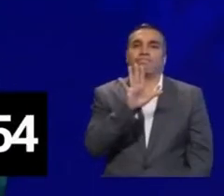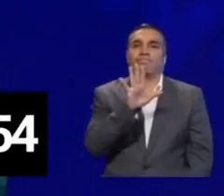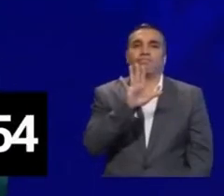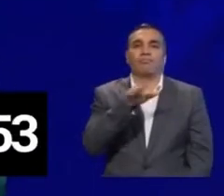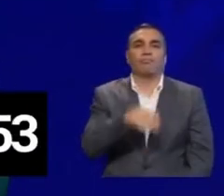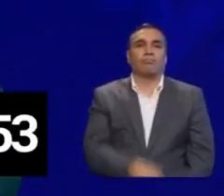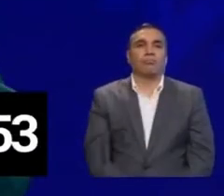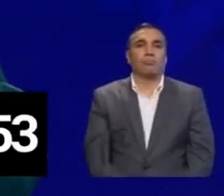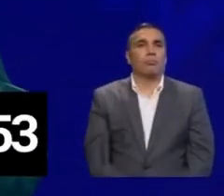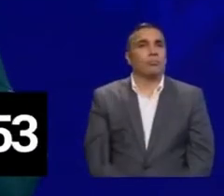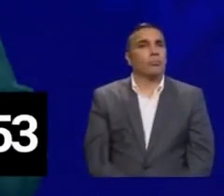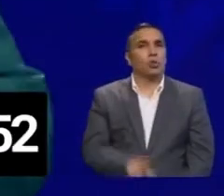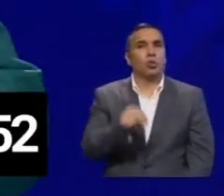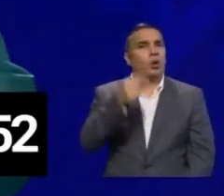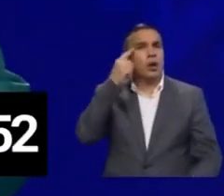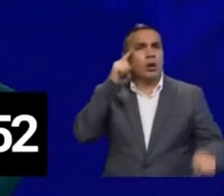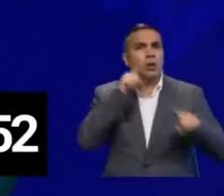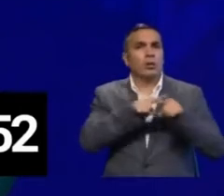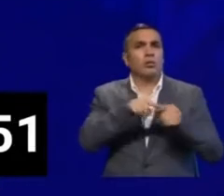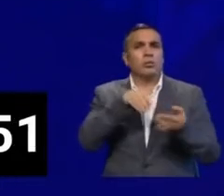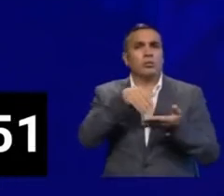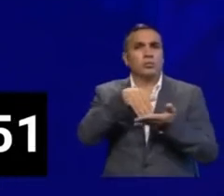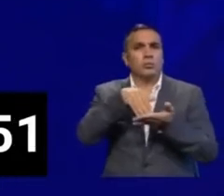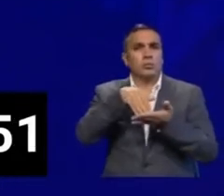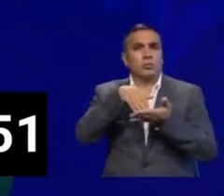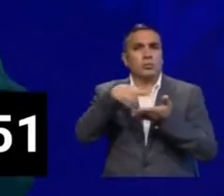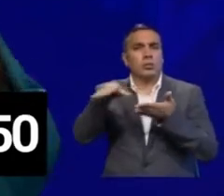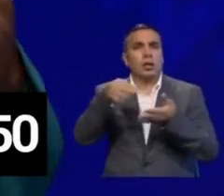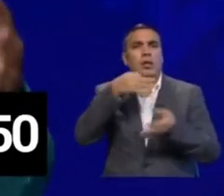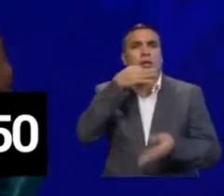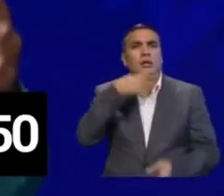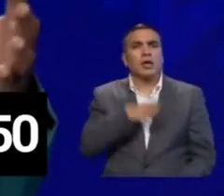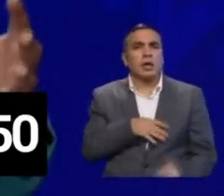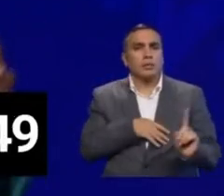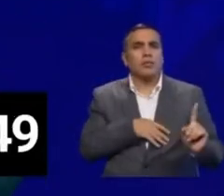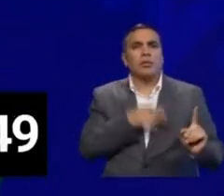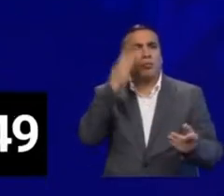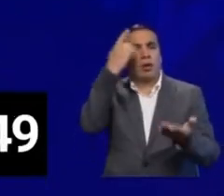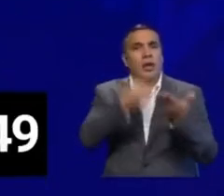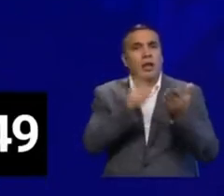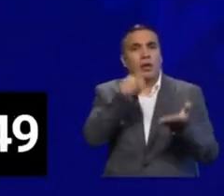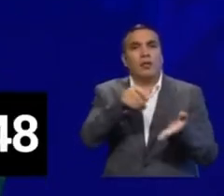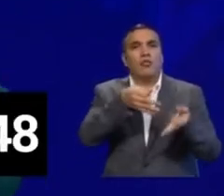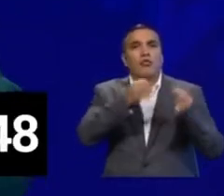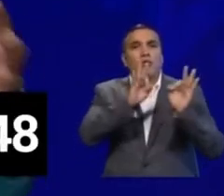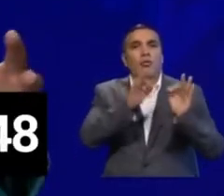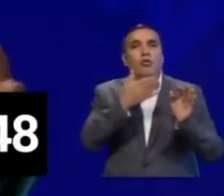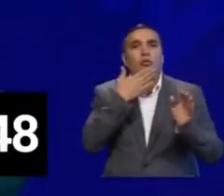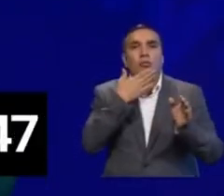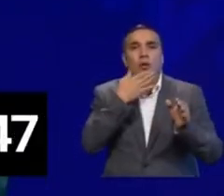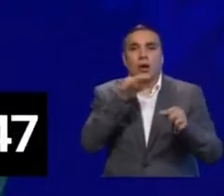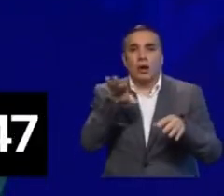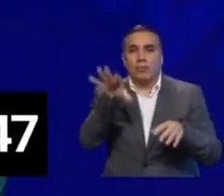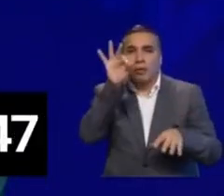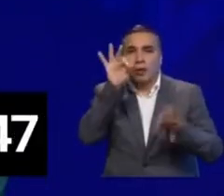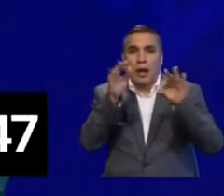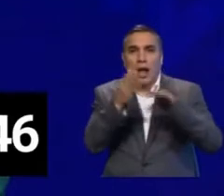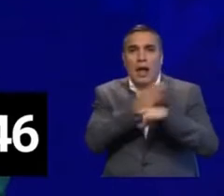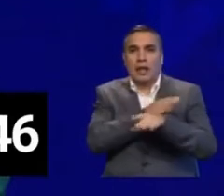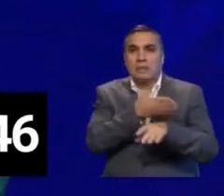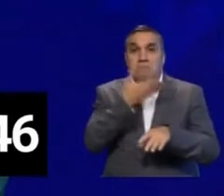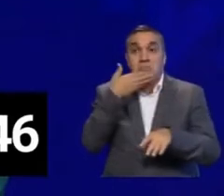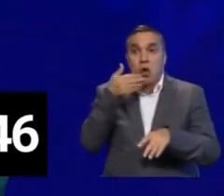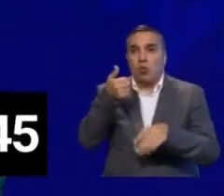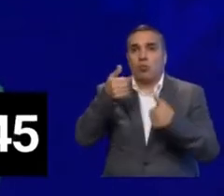Andrés. No estoy de acuerdo en la eliminación de la prueba, porque se tiene que establecer un mecanismo de preselección. En este sentido,